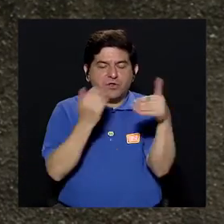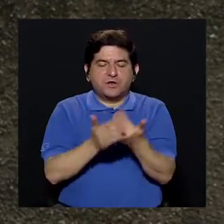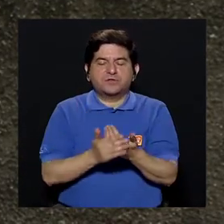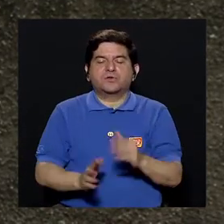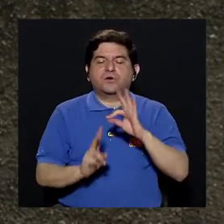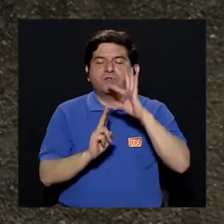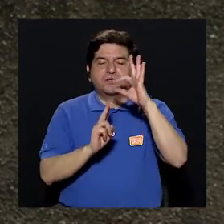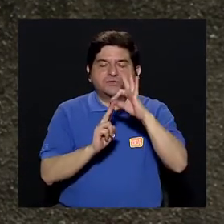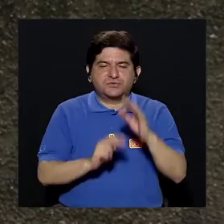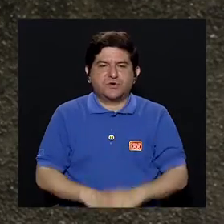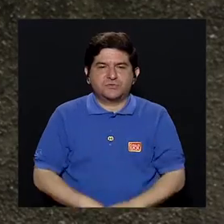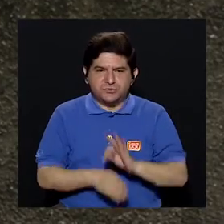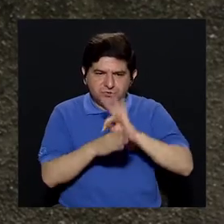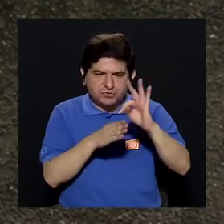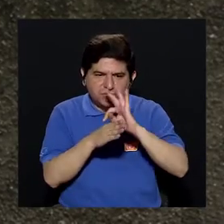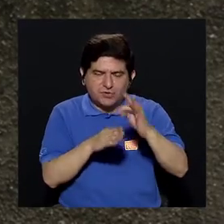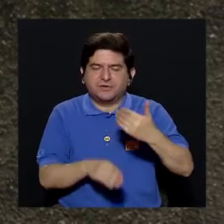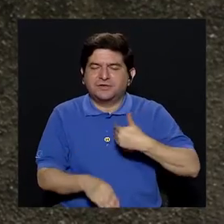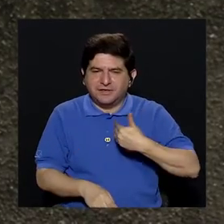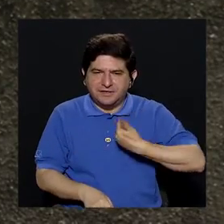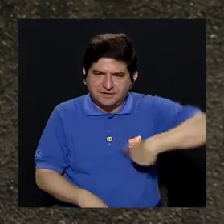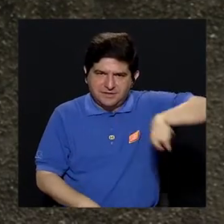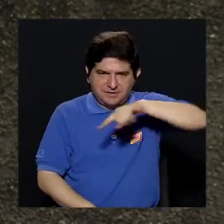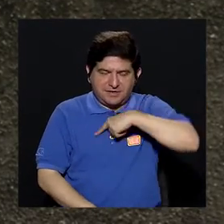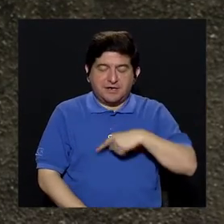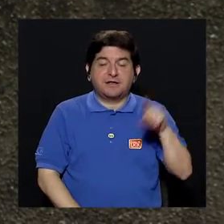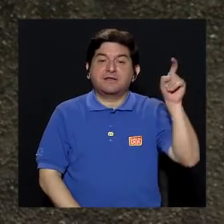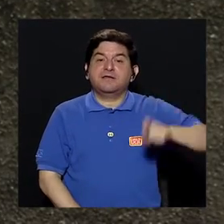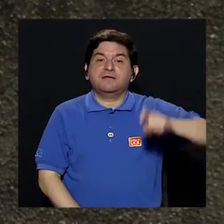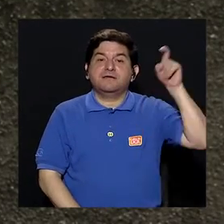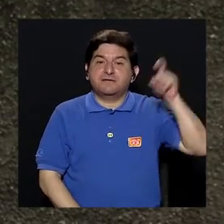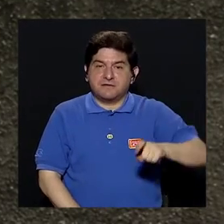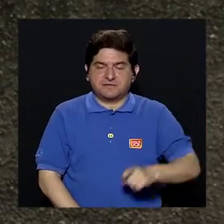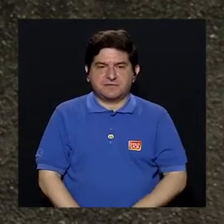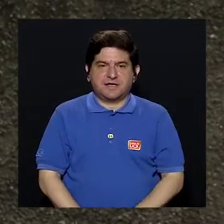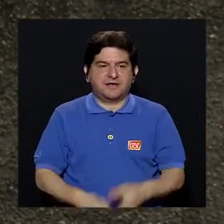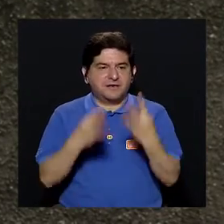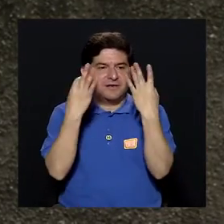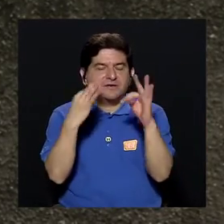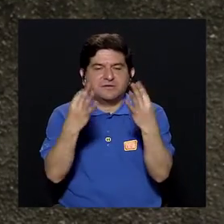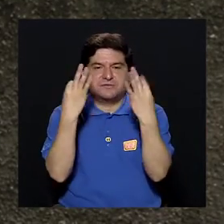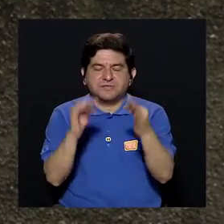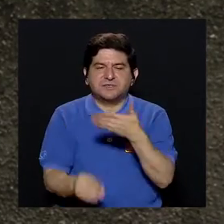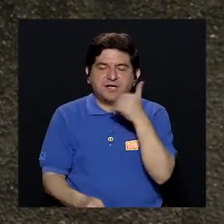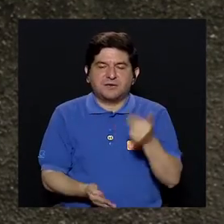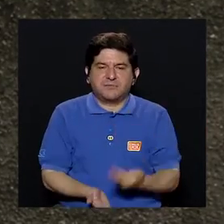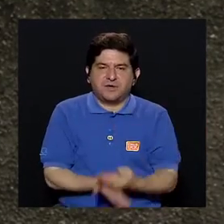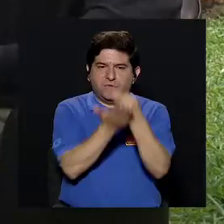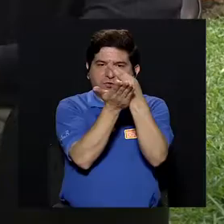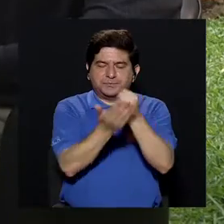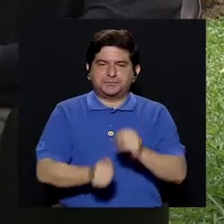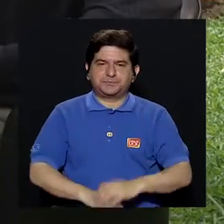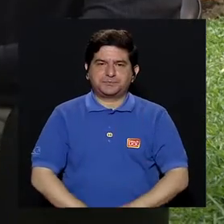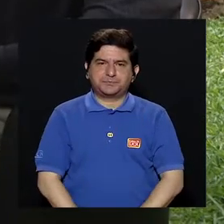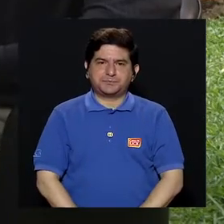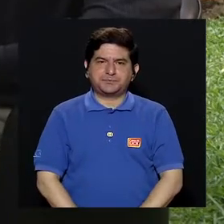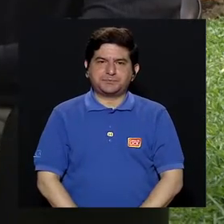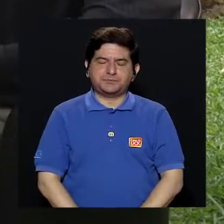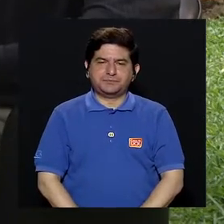todas las alternativas de tratamiento que estén a nuestra mano y que sean necesarias para procurar la mejor rehabilitación.